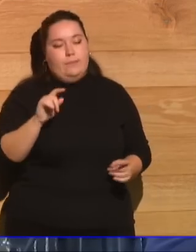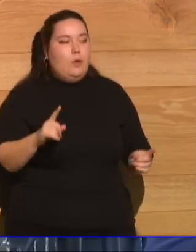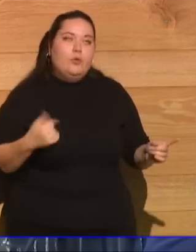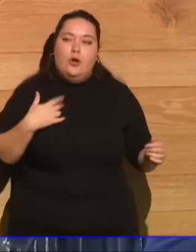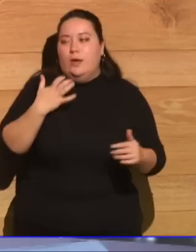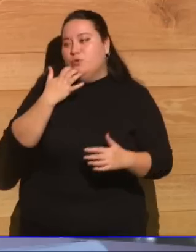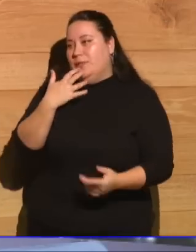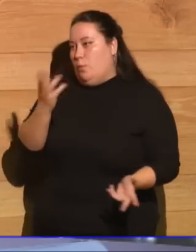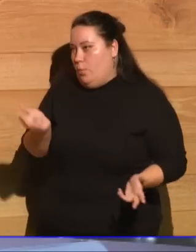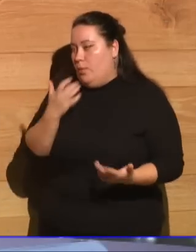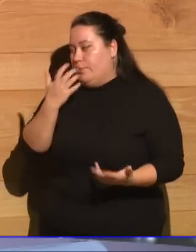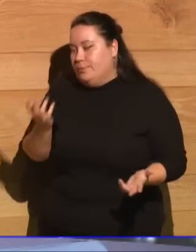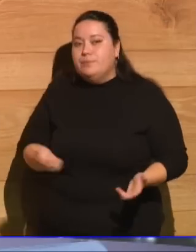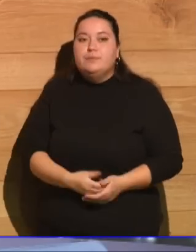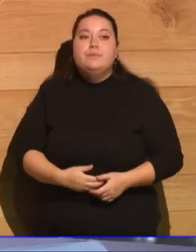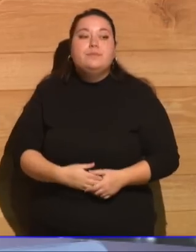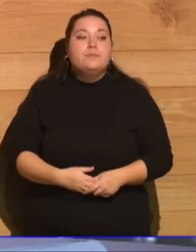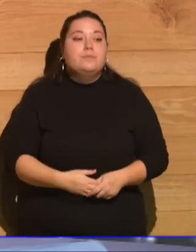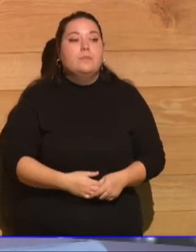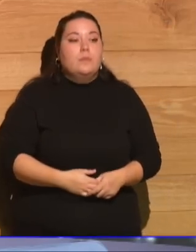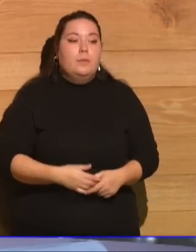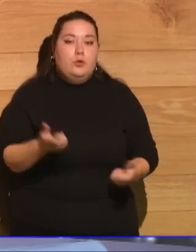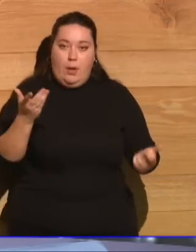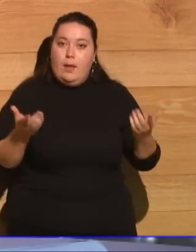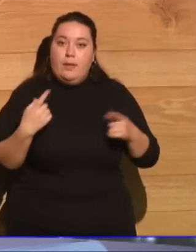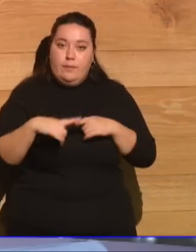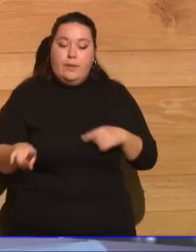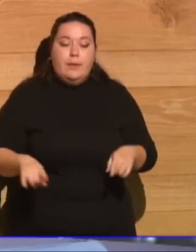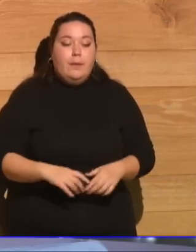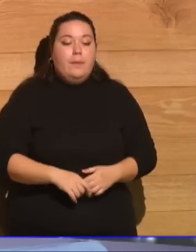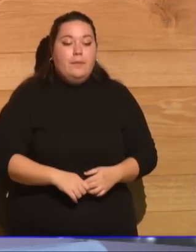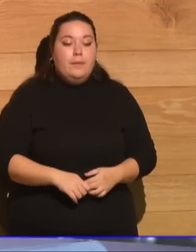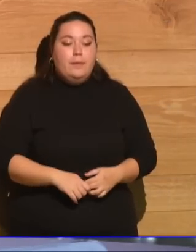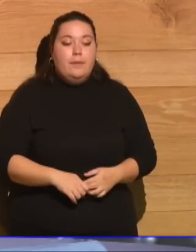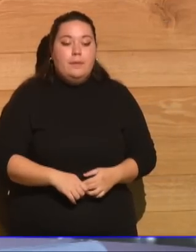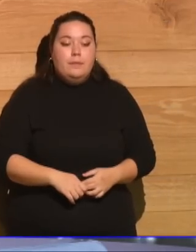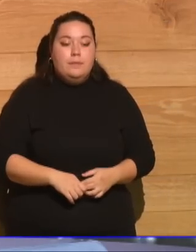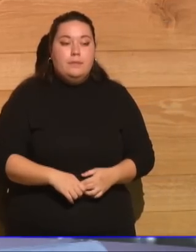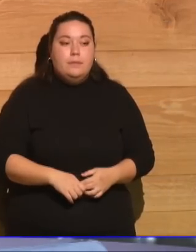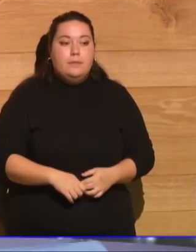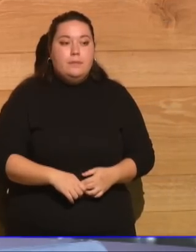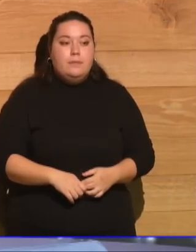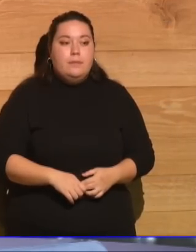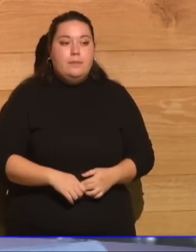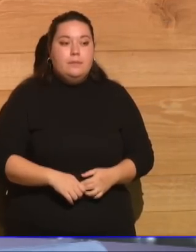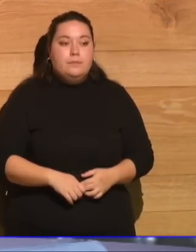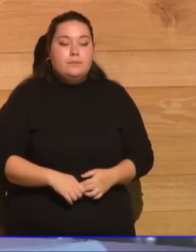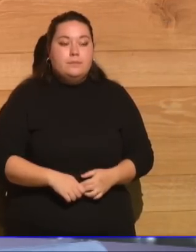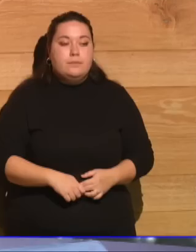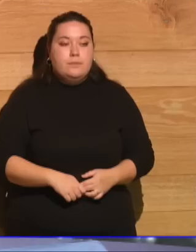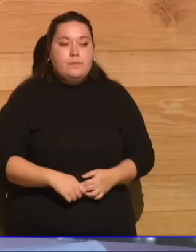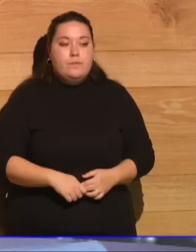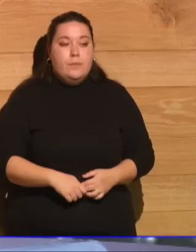cosa. Vale, pero nos sirve para ver esa diferencia. Sin embargo, él sí sabía lo que necesitaba su peli. Y en ese